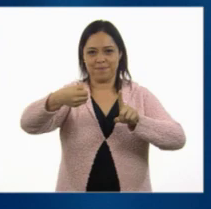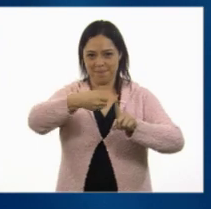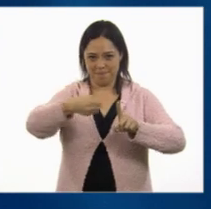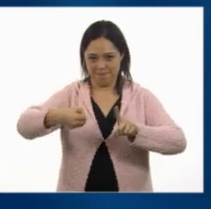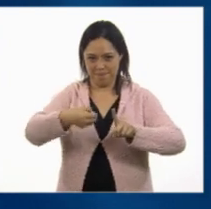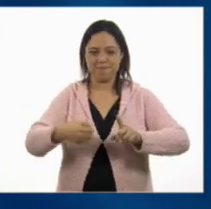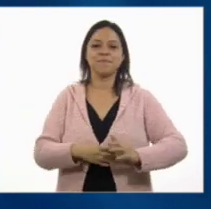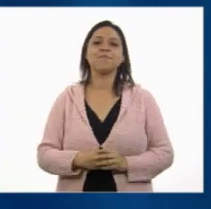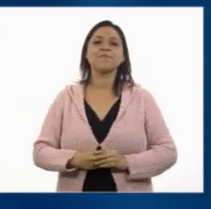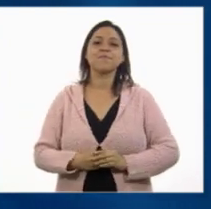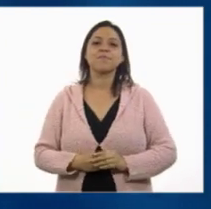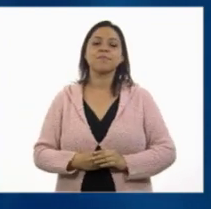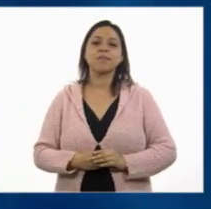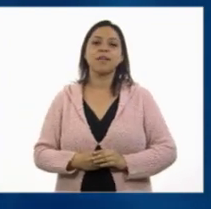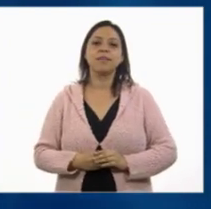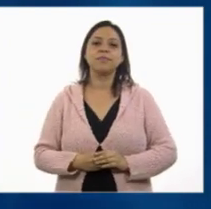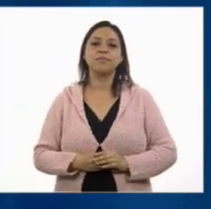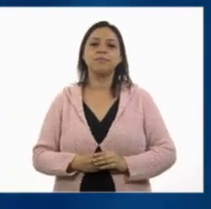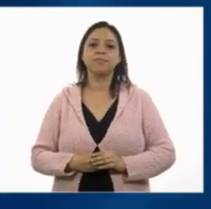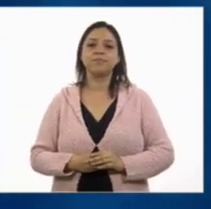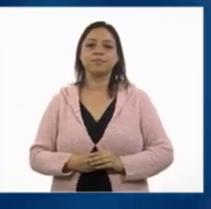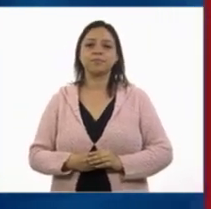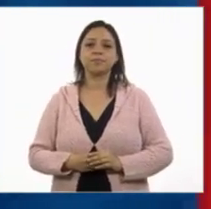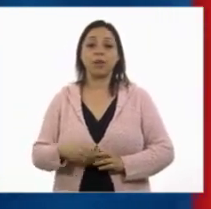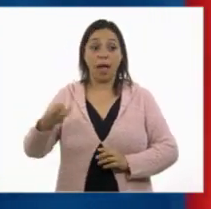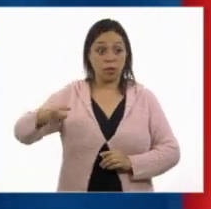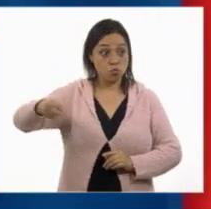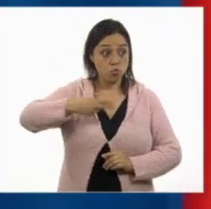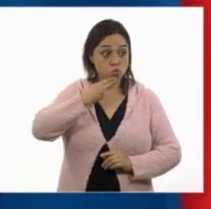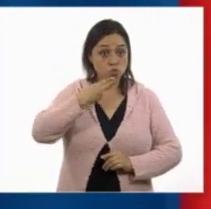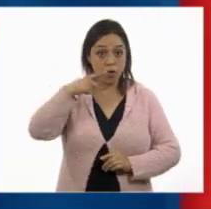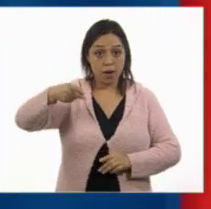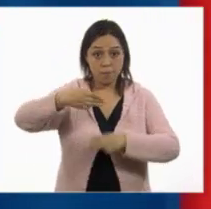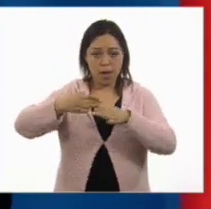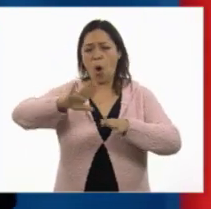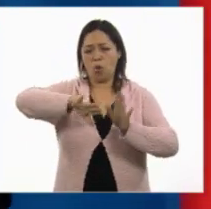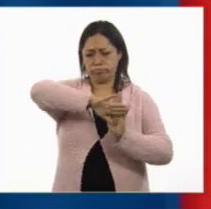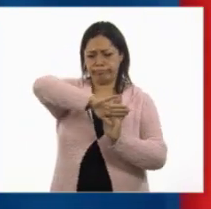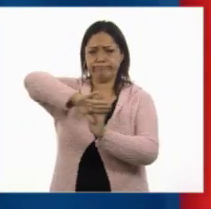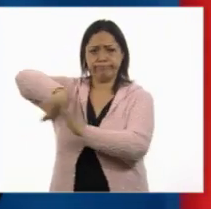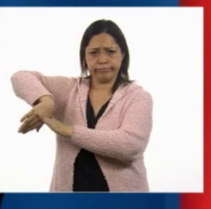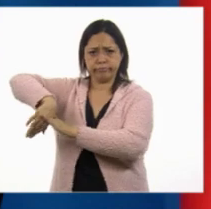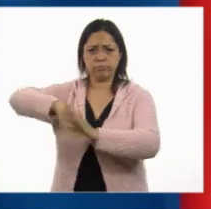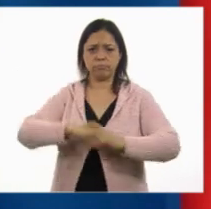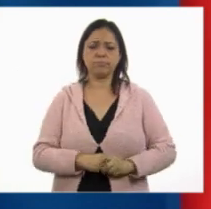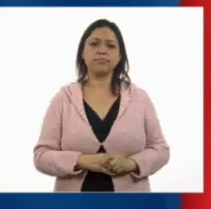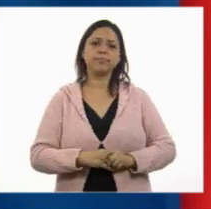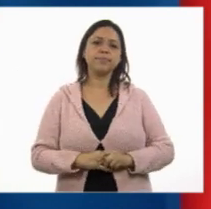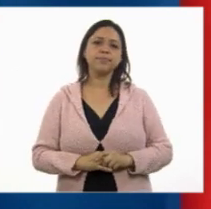a... ¿Vamos aquí a lo ocupar dejamos. esto? No, eso lo podemos bajar si gustas. Se va.